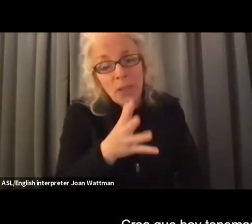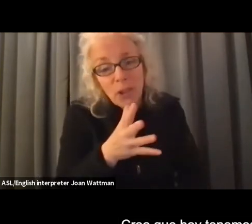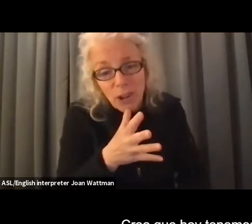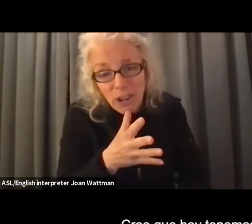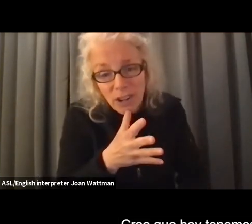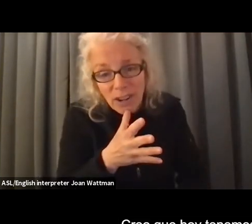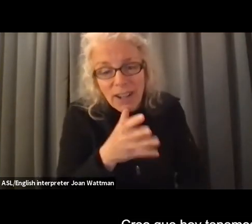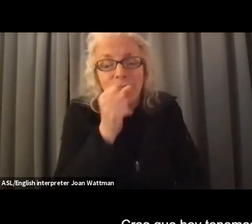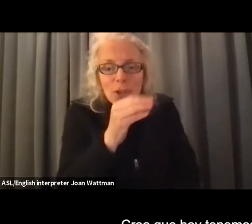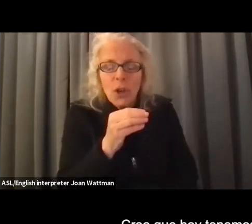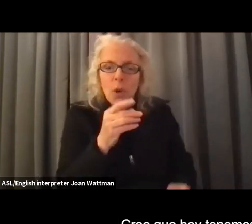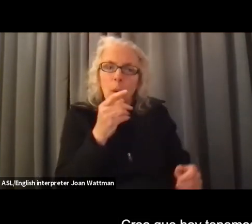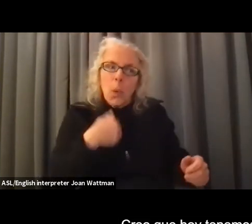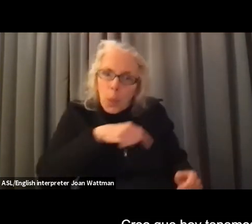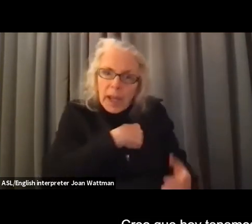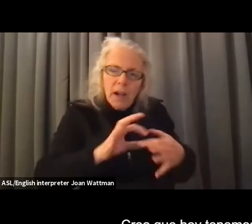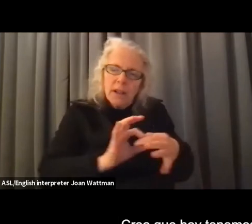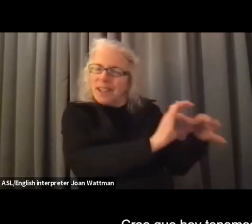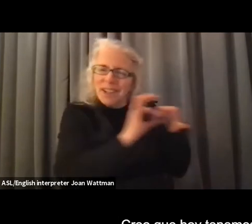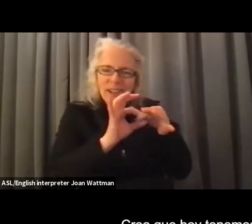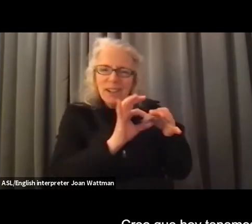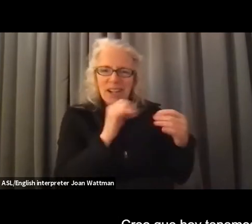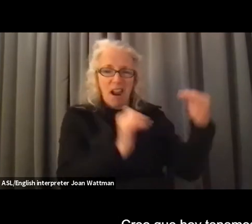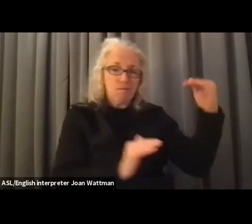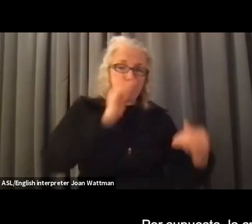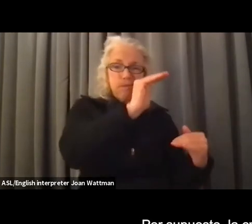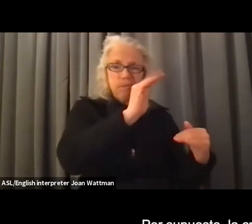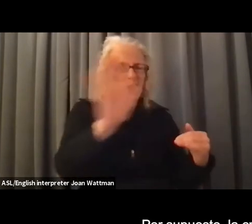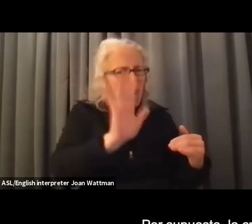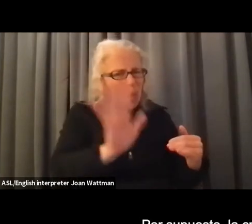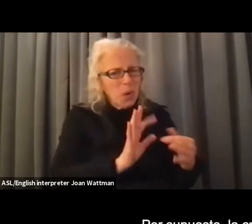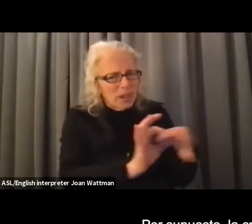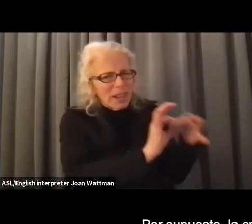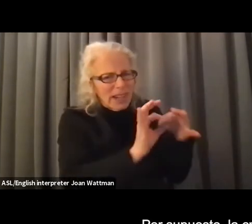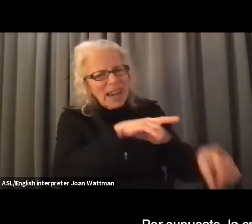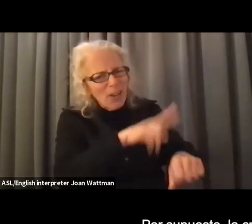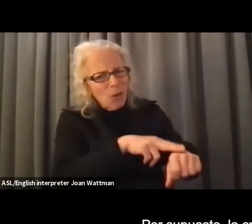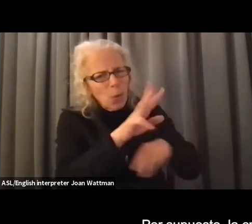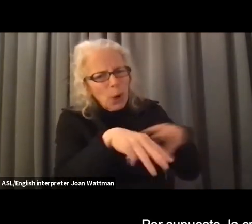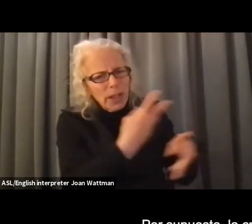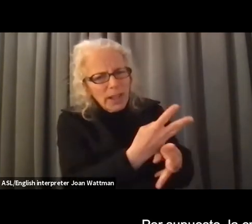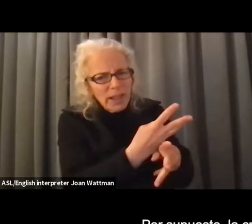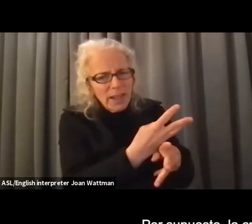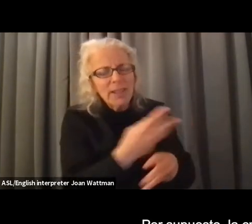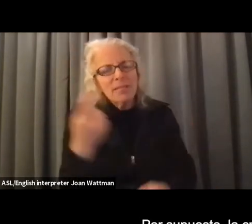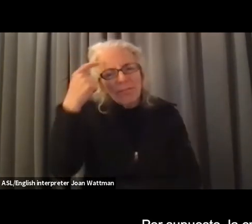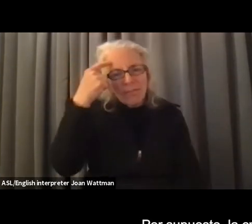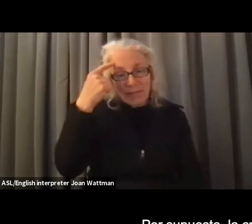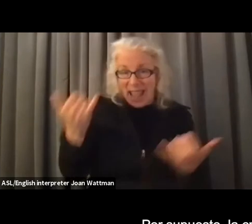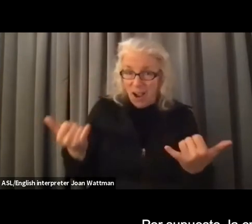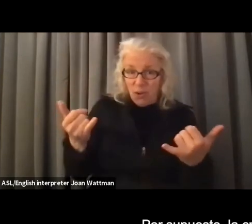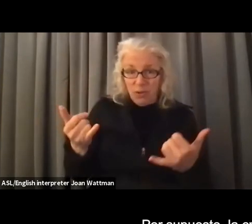reflexión profunda a partir de la pandemia que hoy nos mata. Por supuesto, la crisis no es la pandemia en sí,